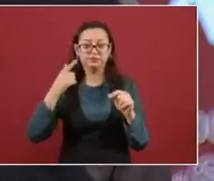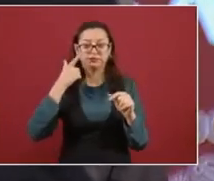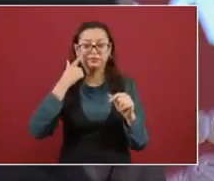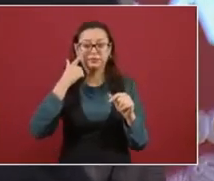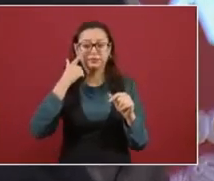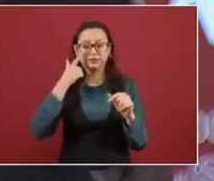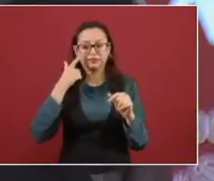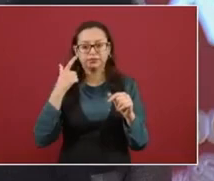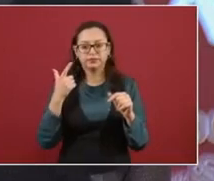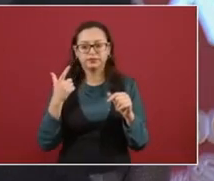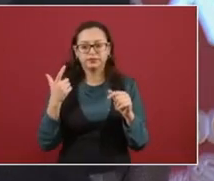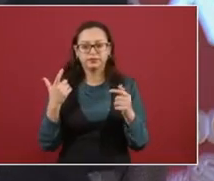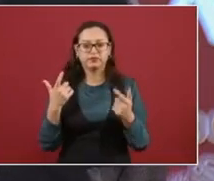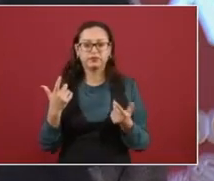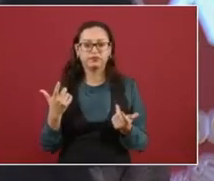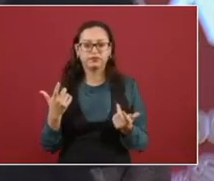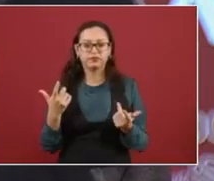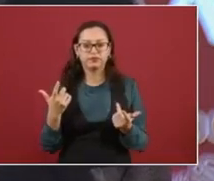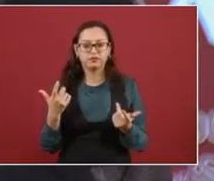se debe de saber que